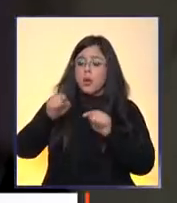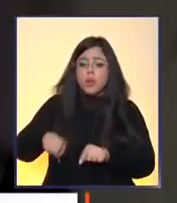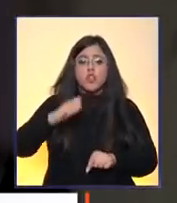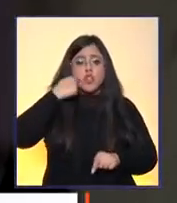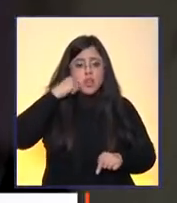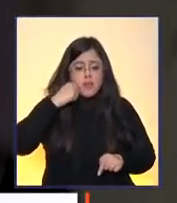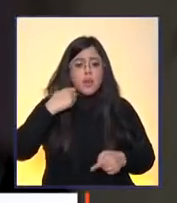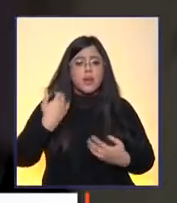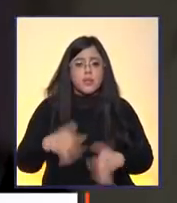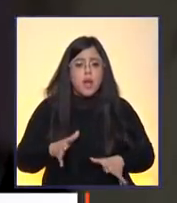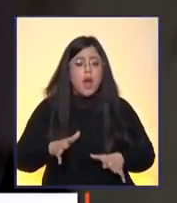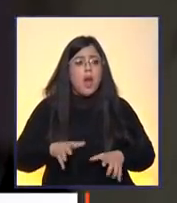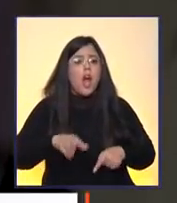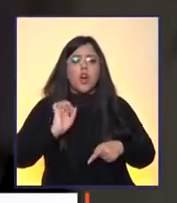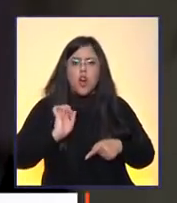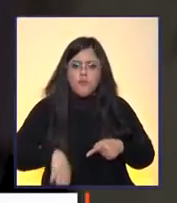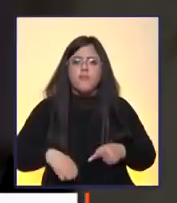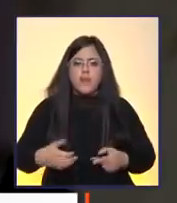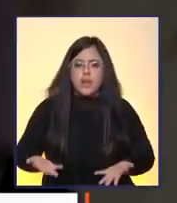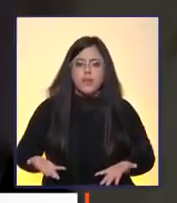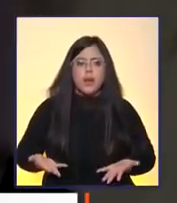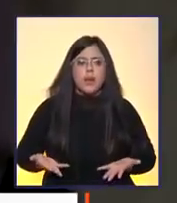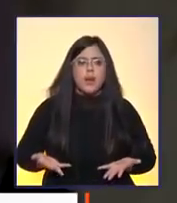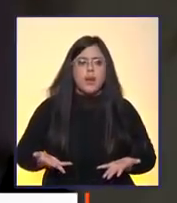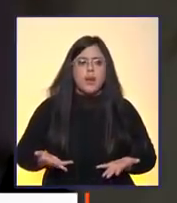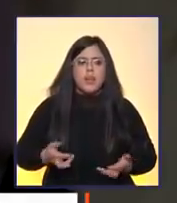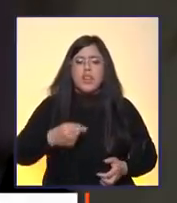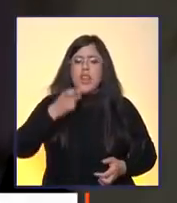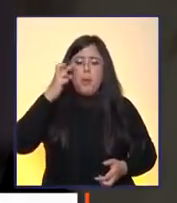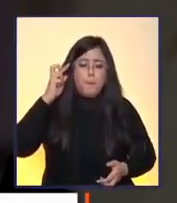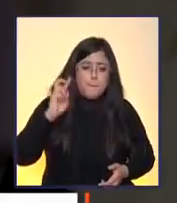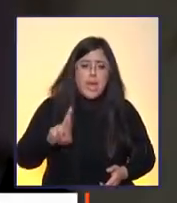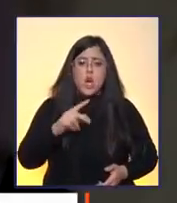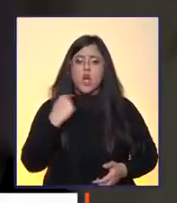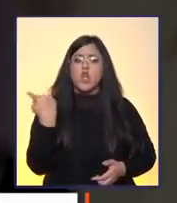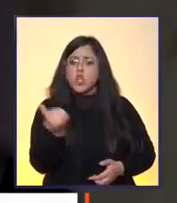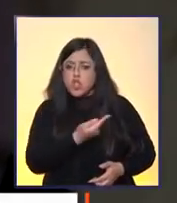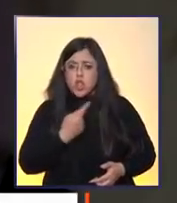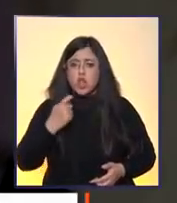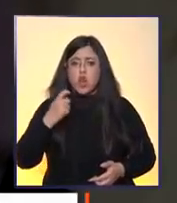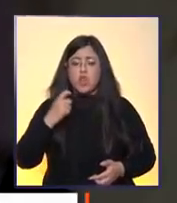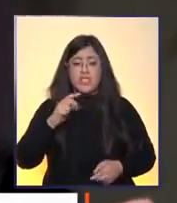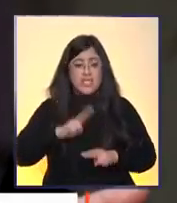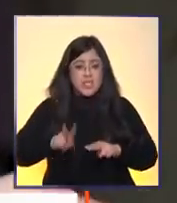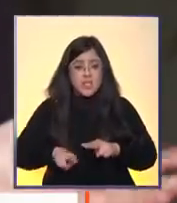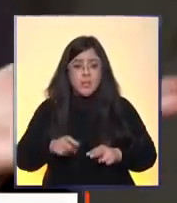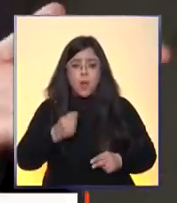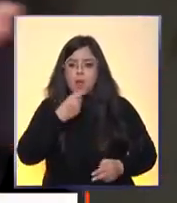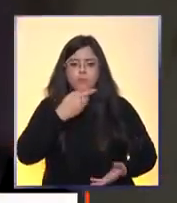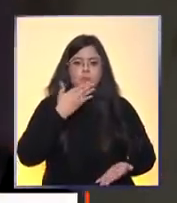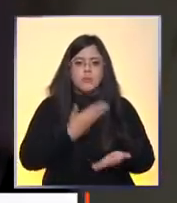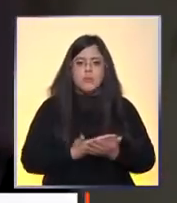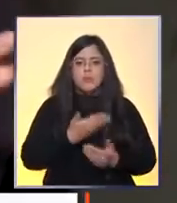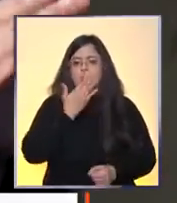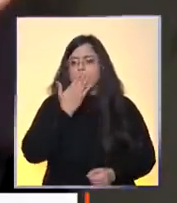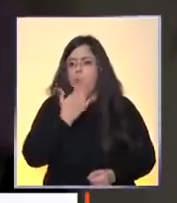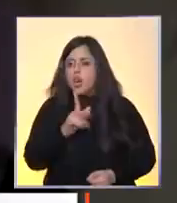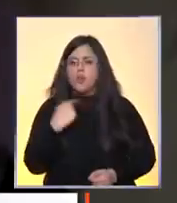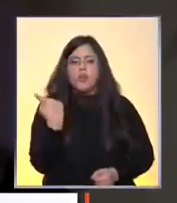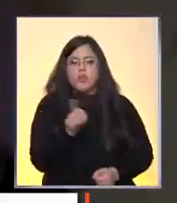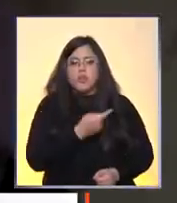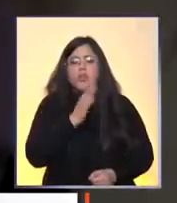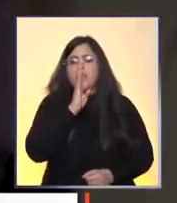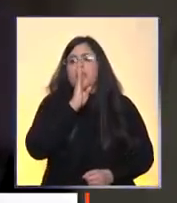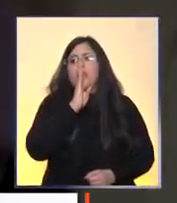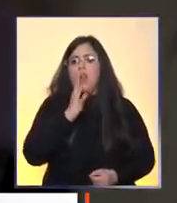confirmando que fue el peor error que pudimos haber cometido fue haber denunciado. Mejor no hubiésemos quedado callados, no hubiéramos contado nada, que